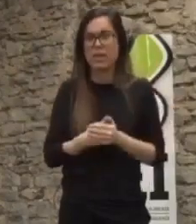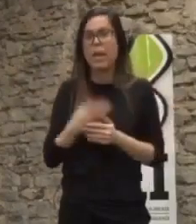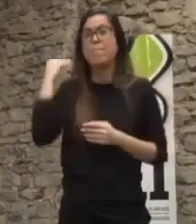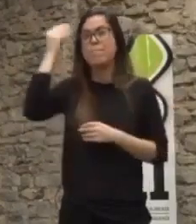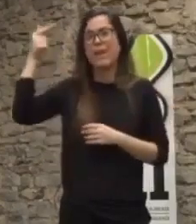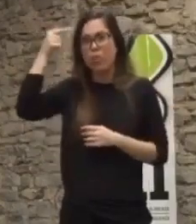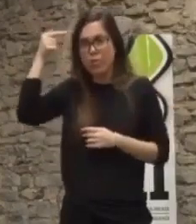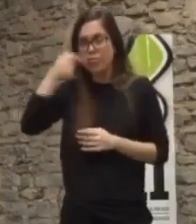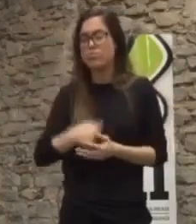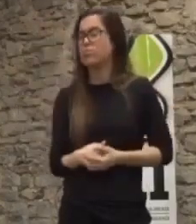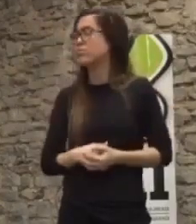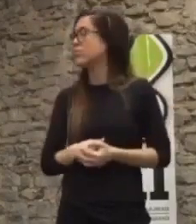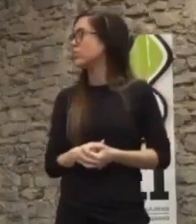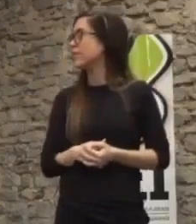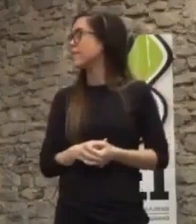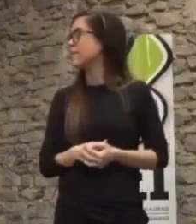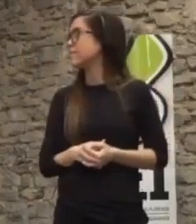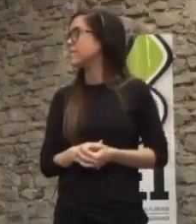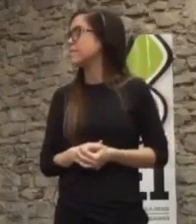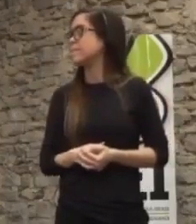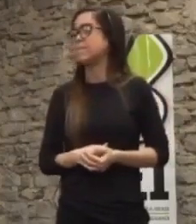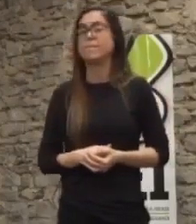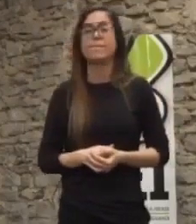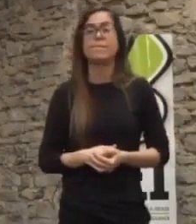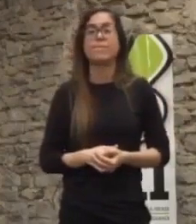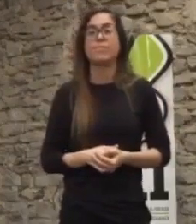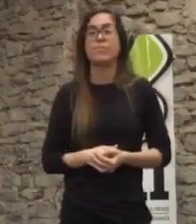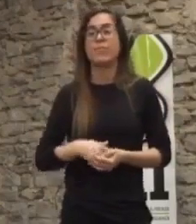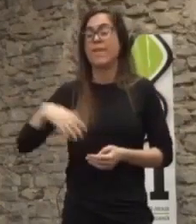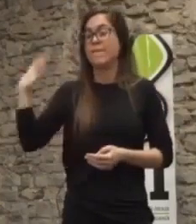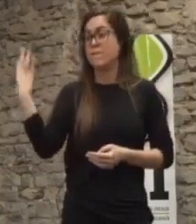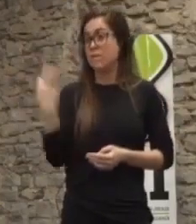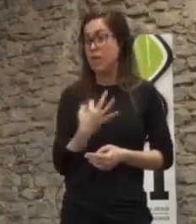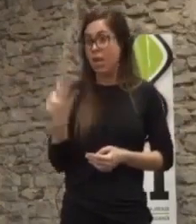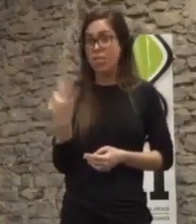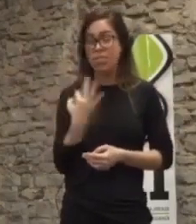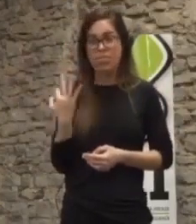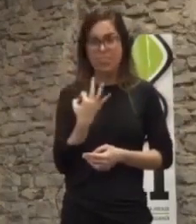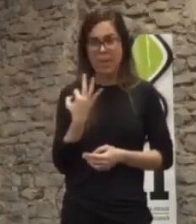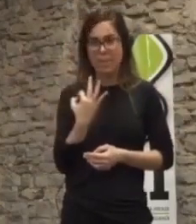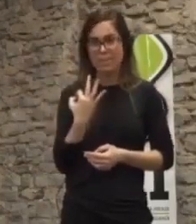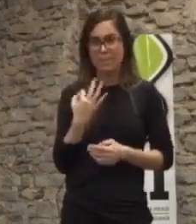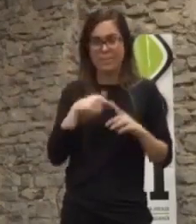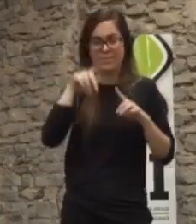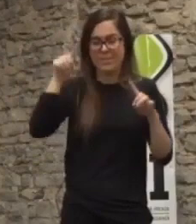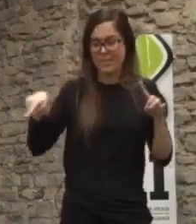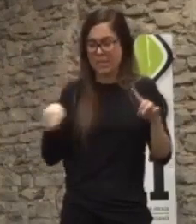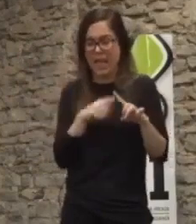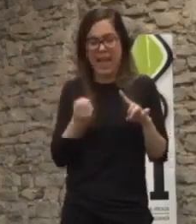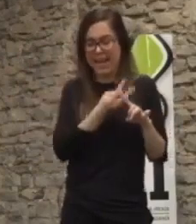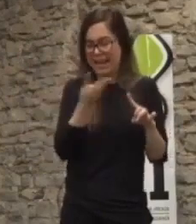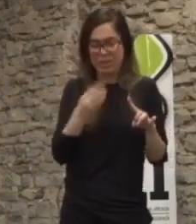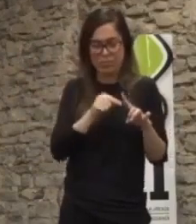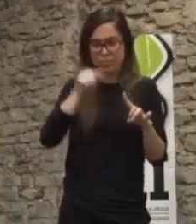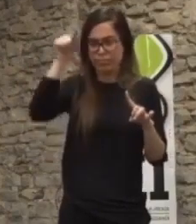¿no? Es cierto que es imprescindible que sigamos incidiendo en el resto de los niveles de la pirámide del odio, pero